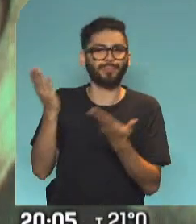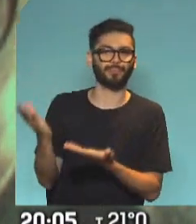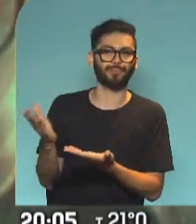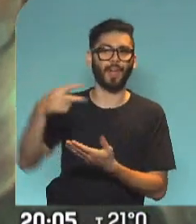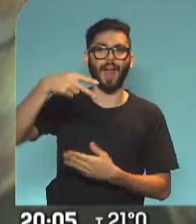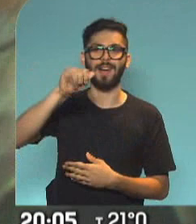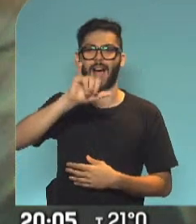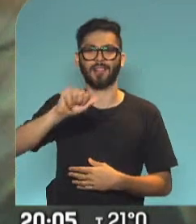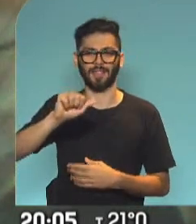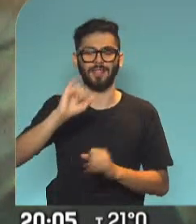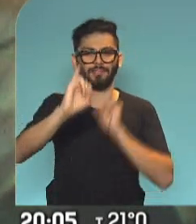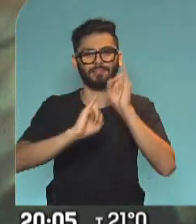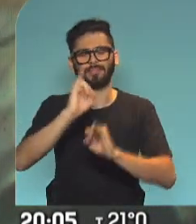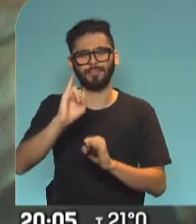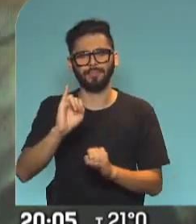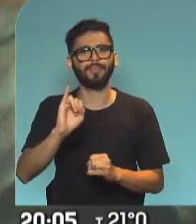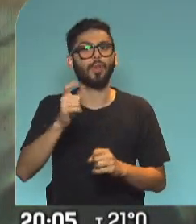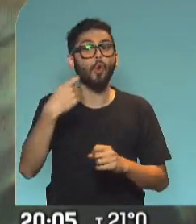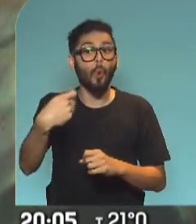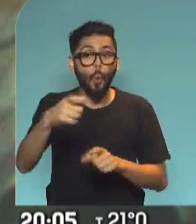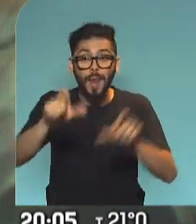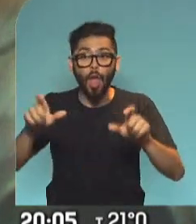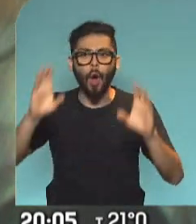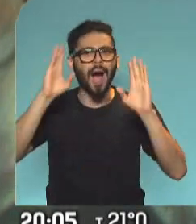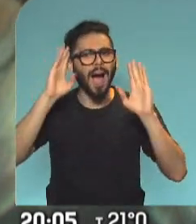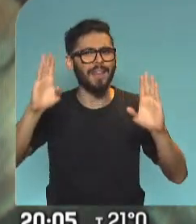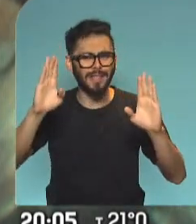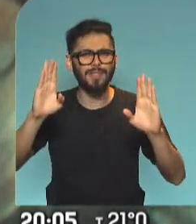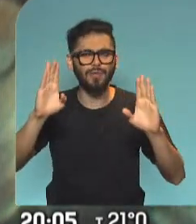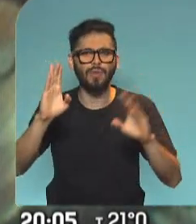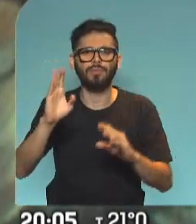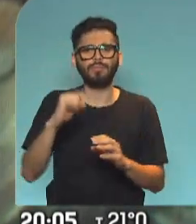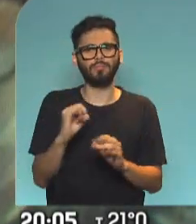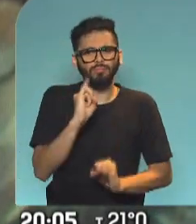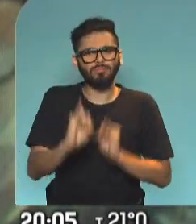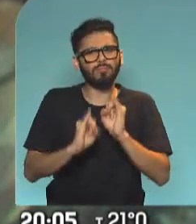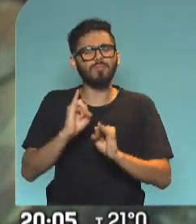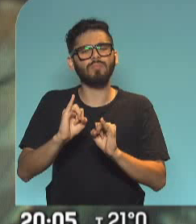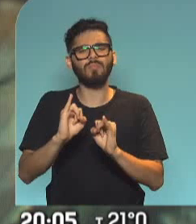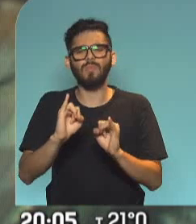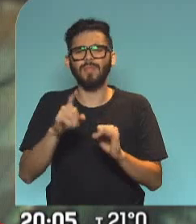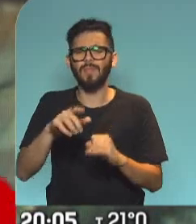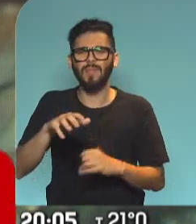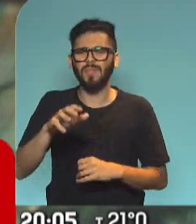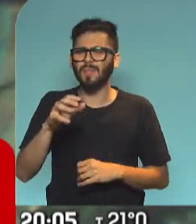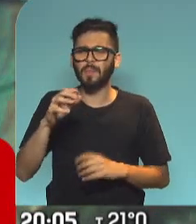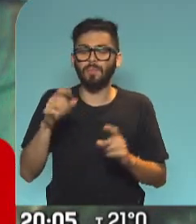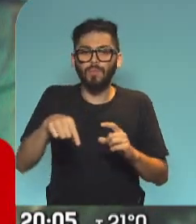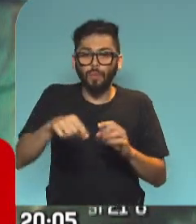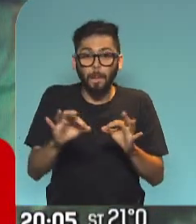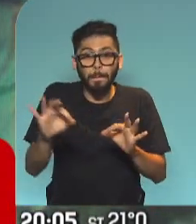ver, atención a los jubilados, atención a las jubiladas. Vamos a explicar lo más importante de